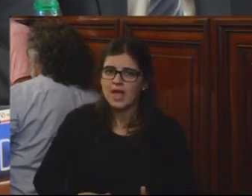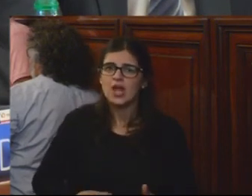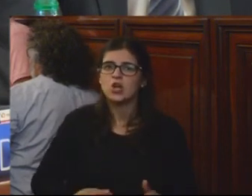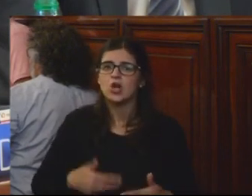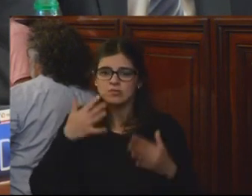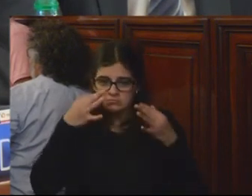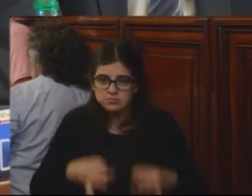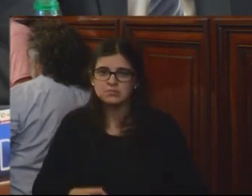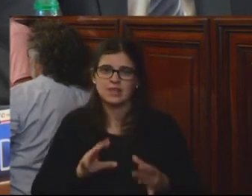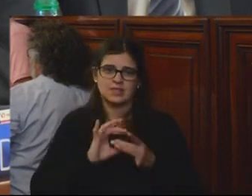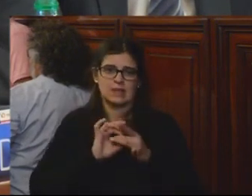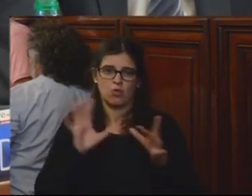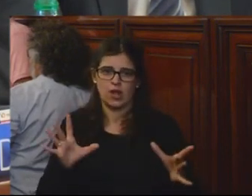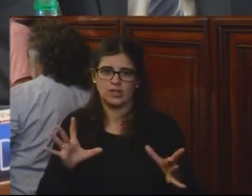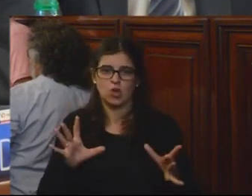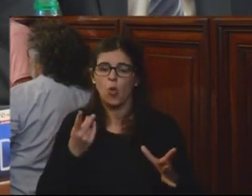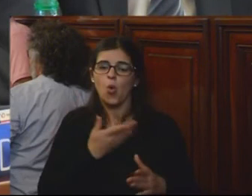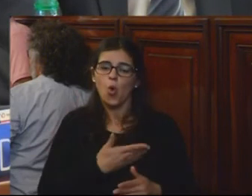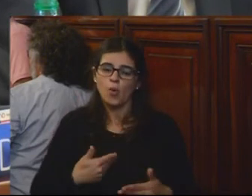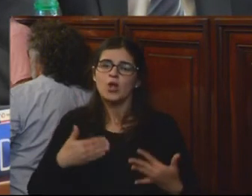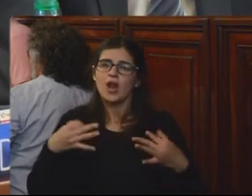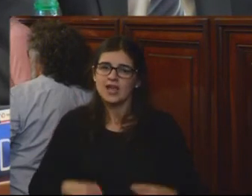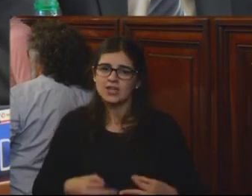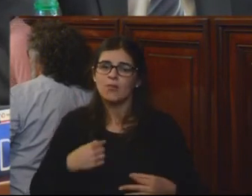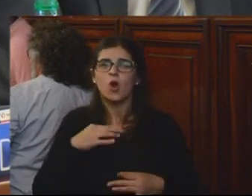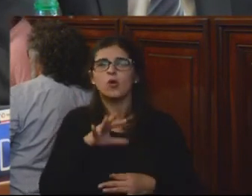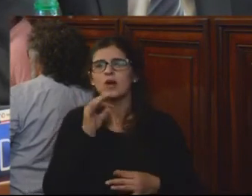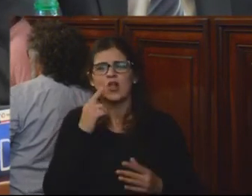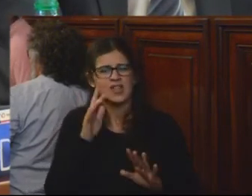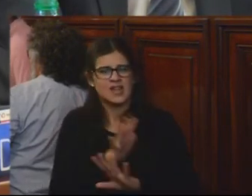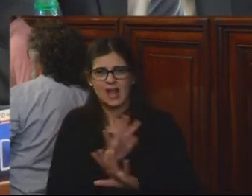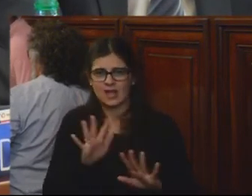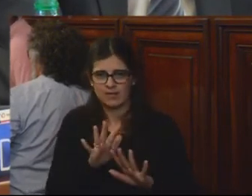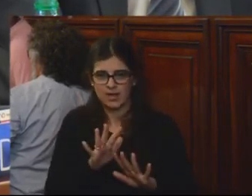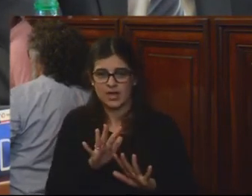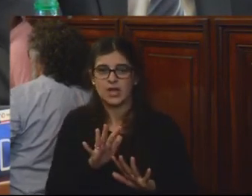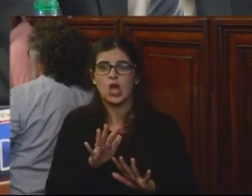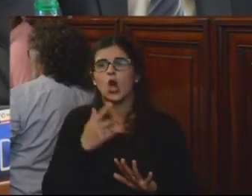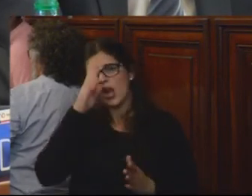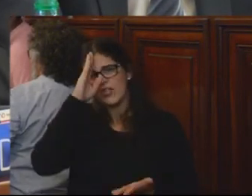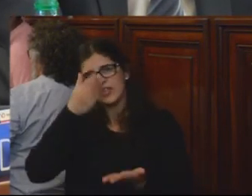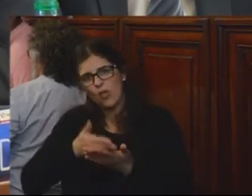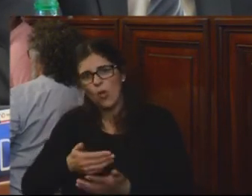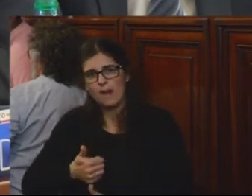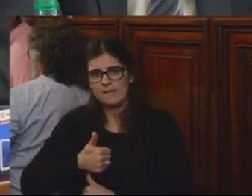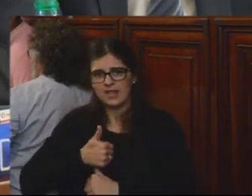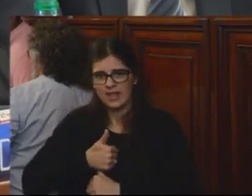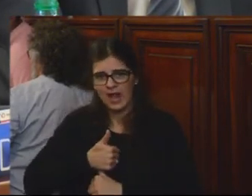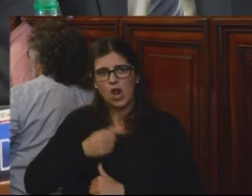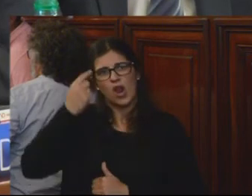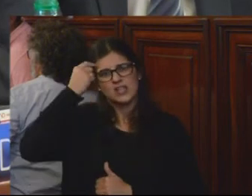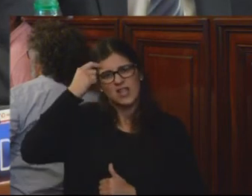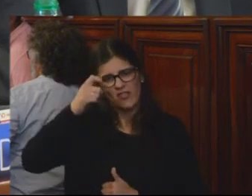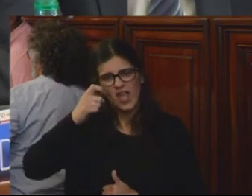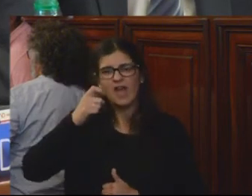democrático un gobierno legítimo y que nuestro accionar no tiene nada que ver con la dictadura militar con sus ideas